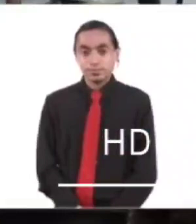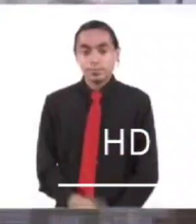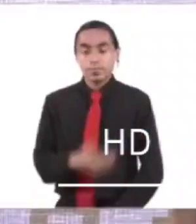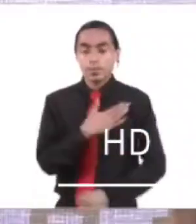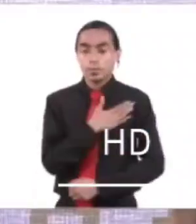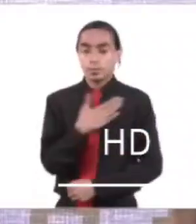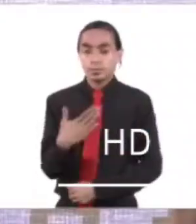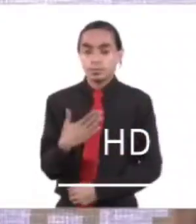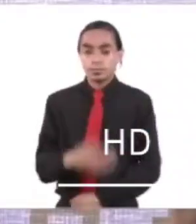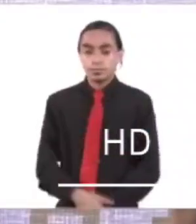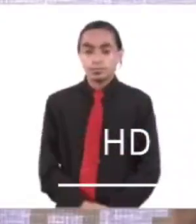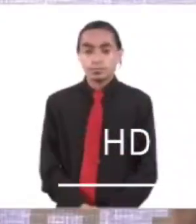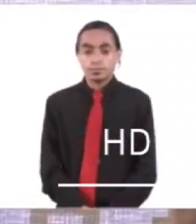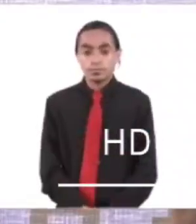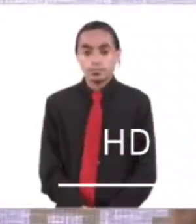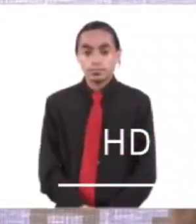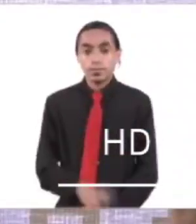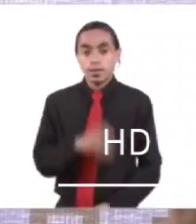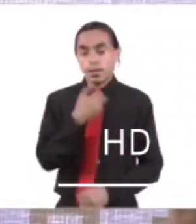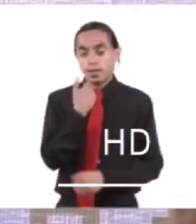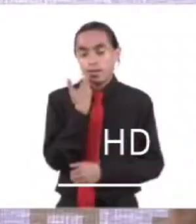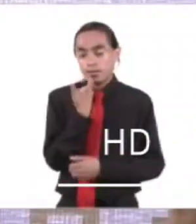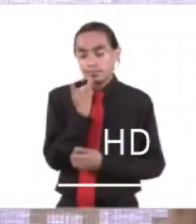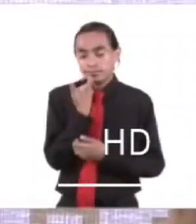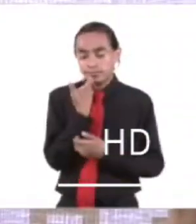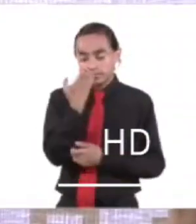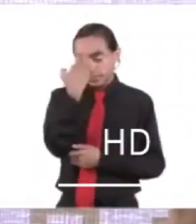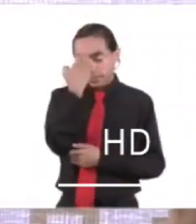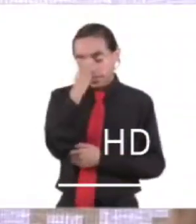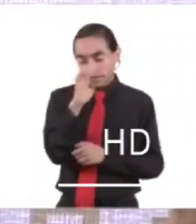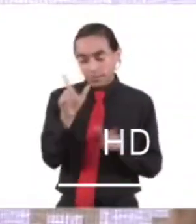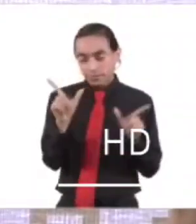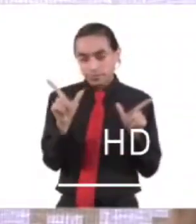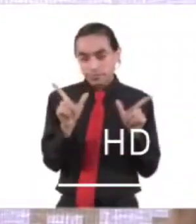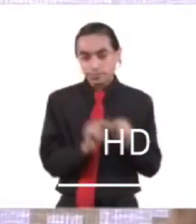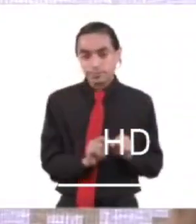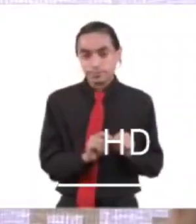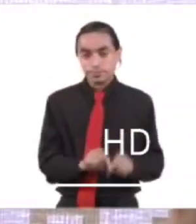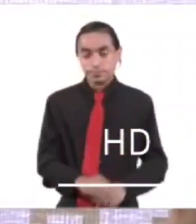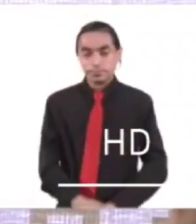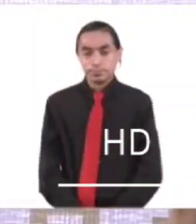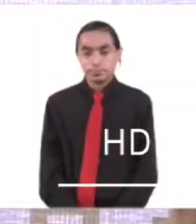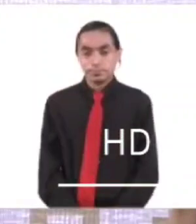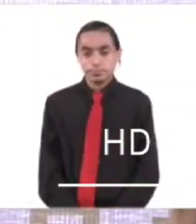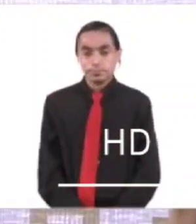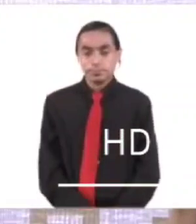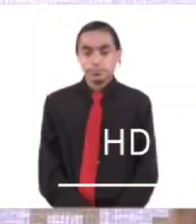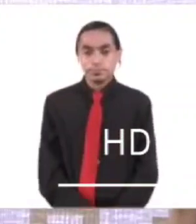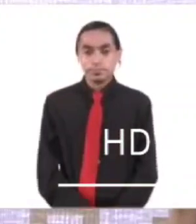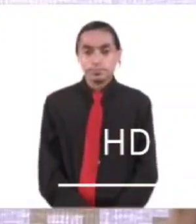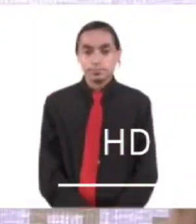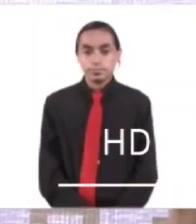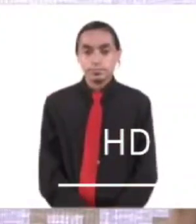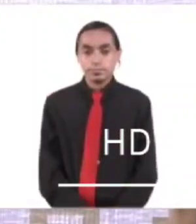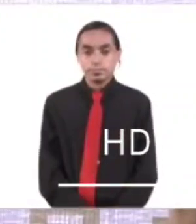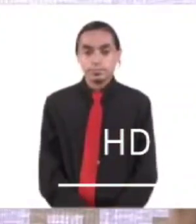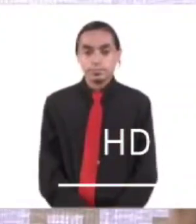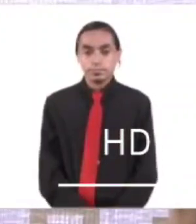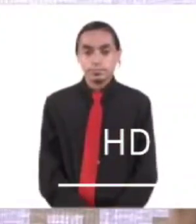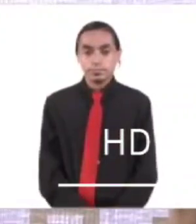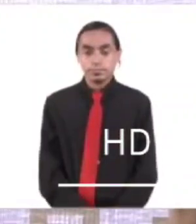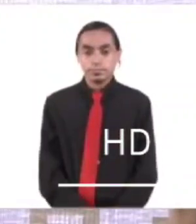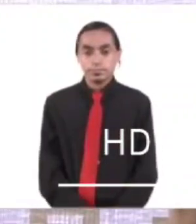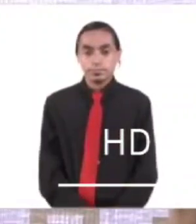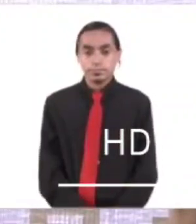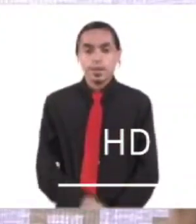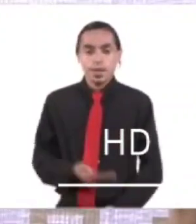Bueno, quería platicarlo como parte de los significados de esta región. Ahí,